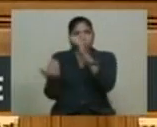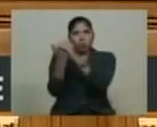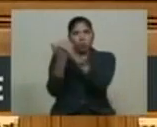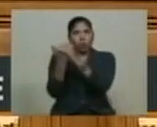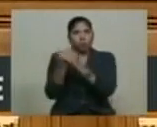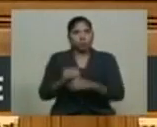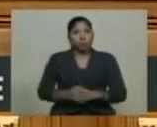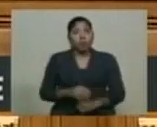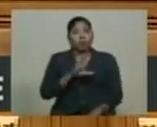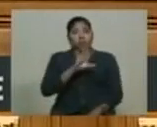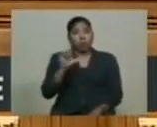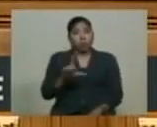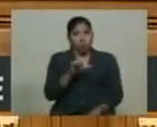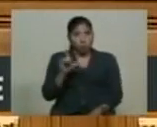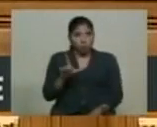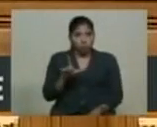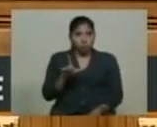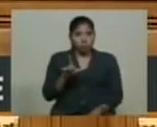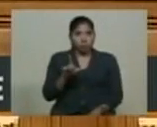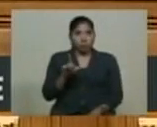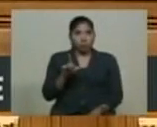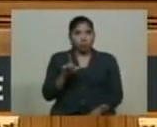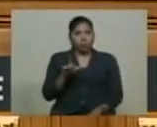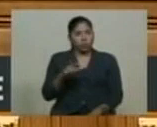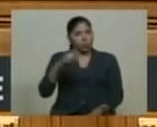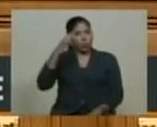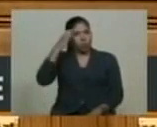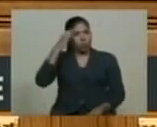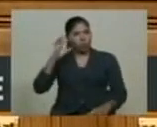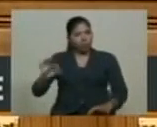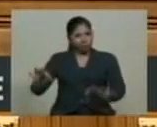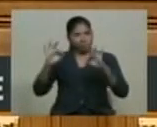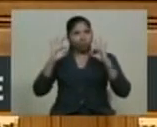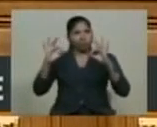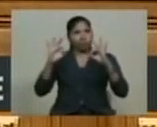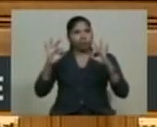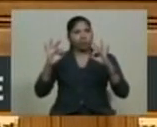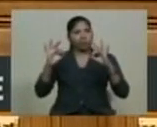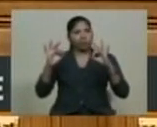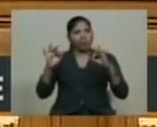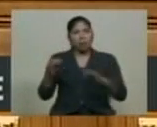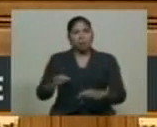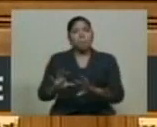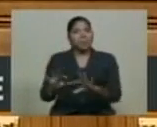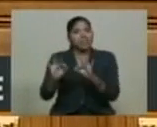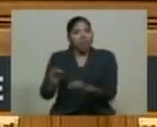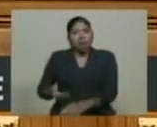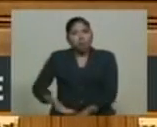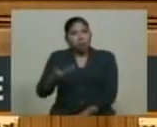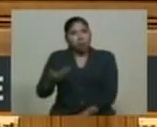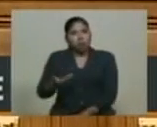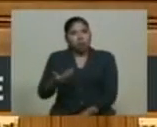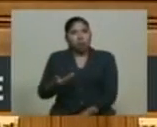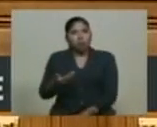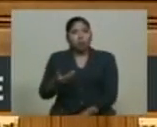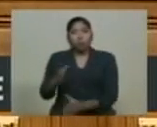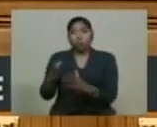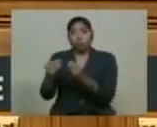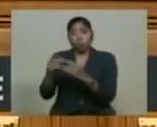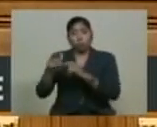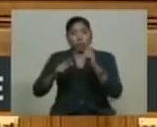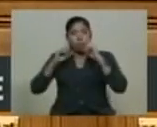El 5 de julio, glorioso día de nuestra independencia, ha sido estudiado por los